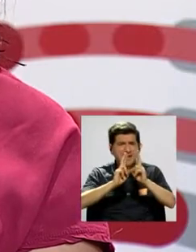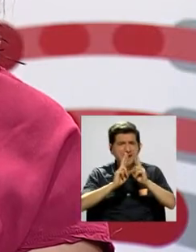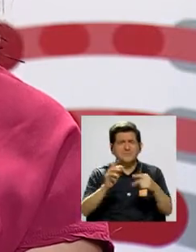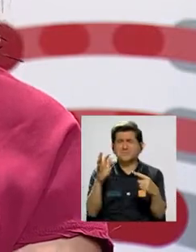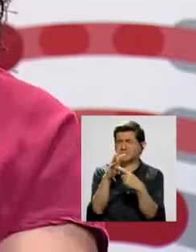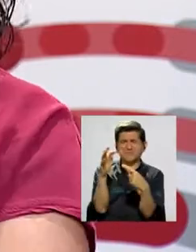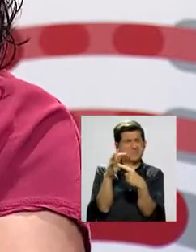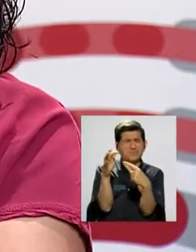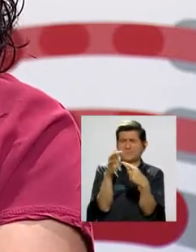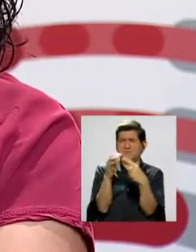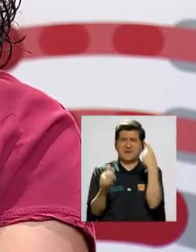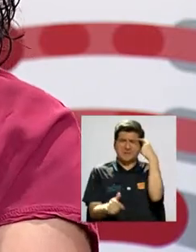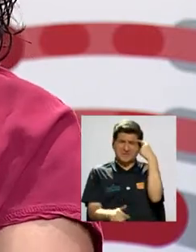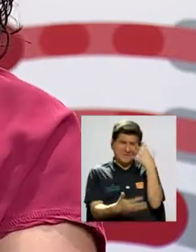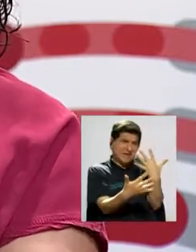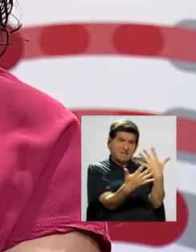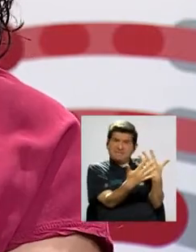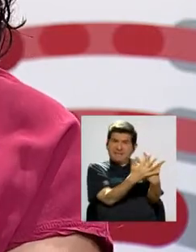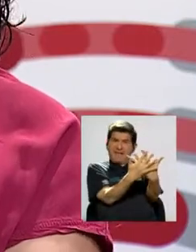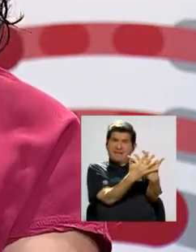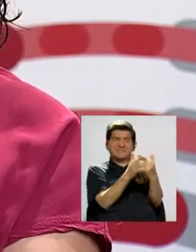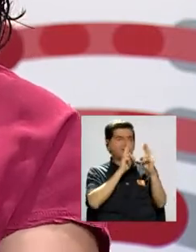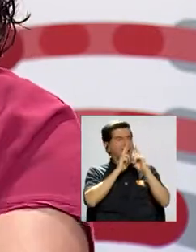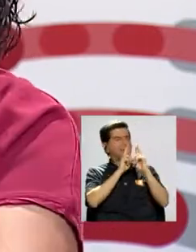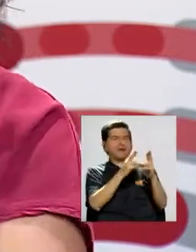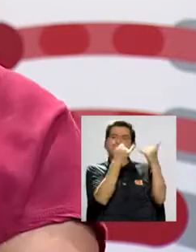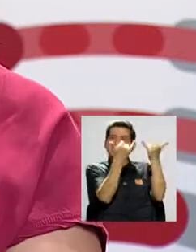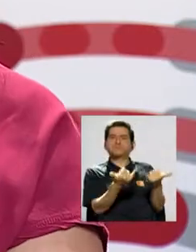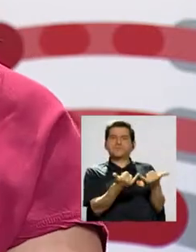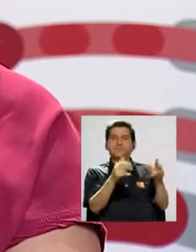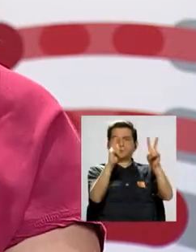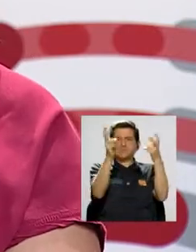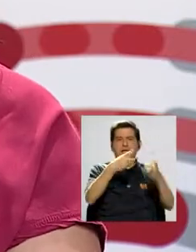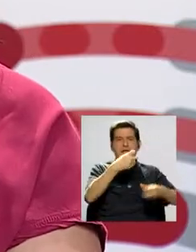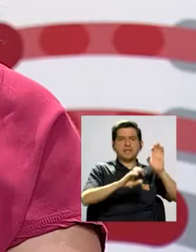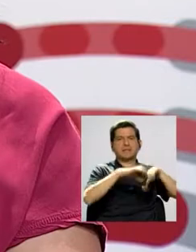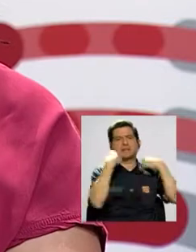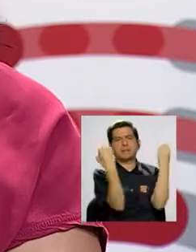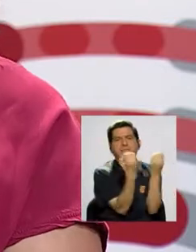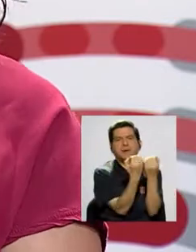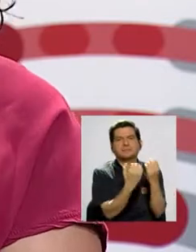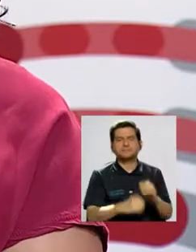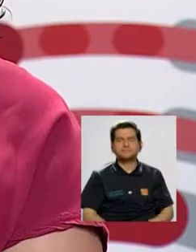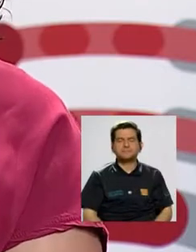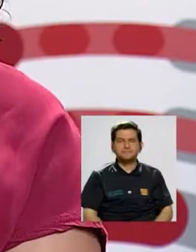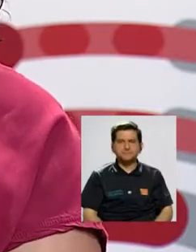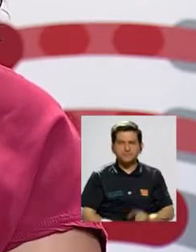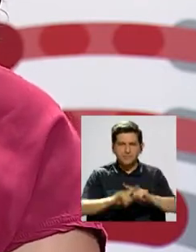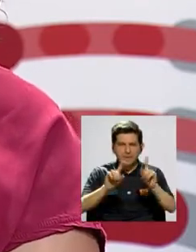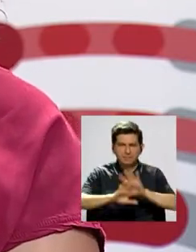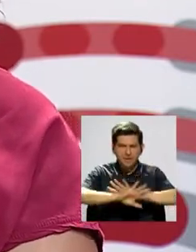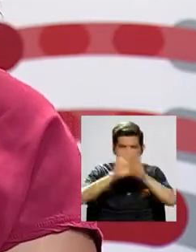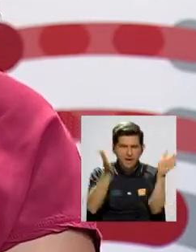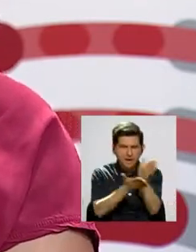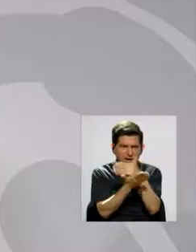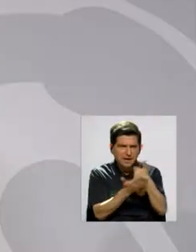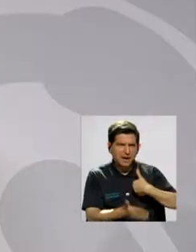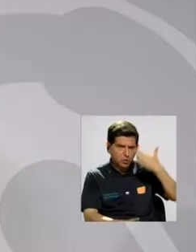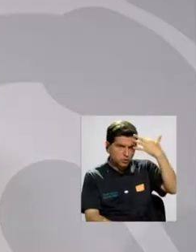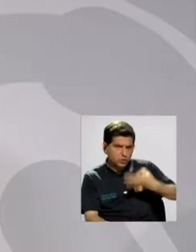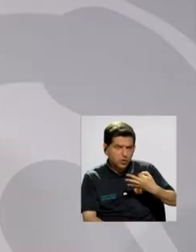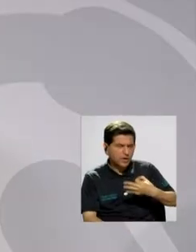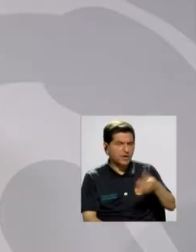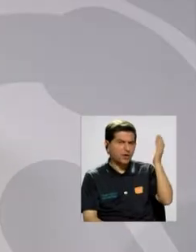populista para pensar que la cárcel es la respuesta ante el tema del crimen organizado. Pero hay algo que sí hay que dejar claro. A mí me parece que